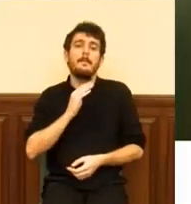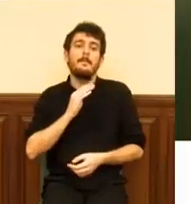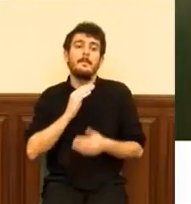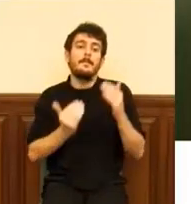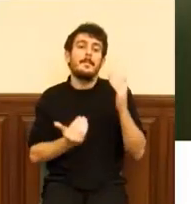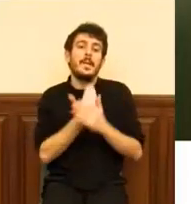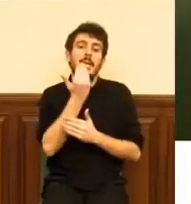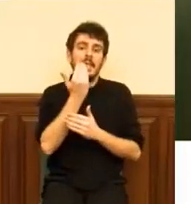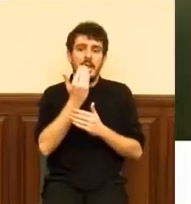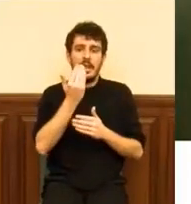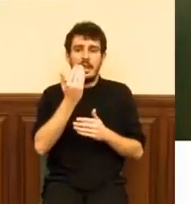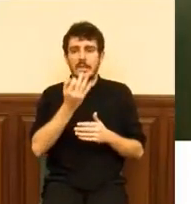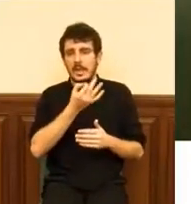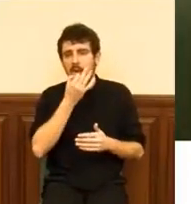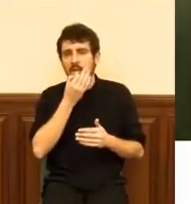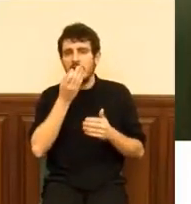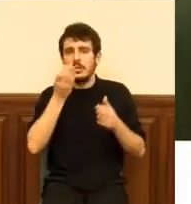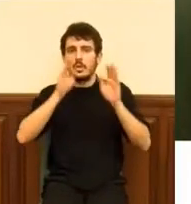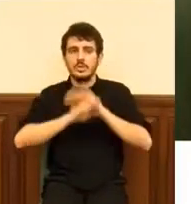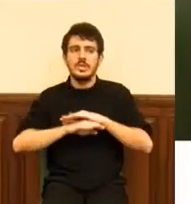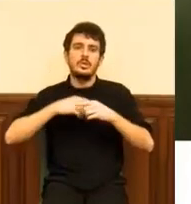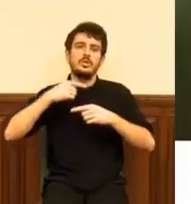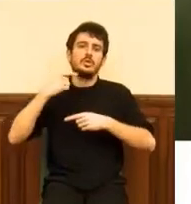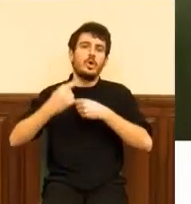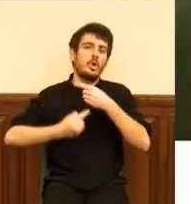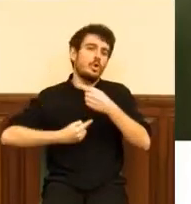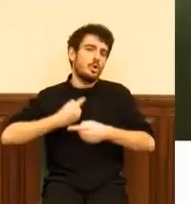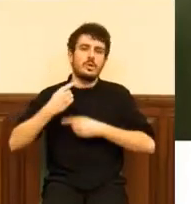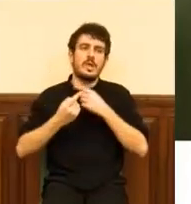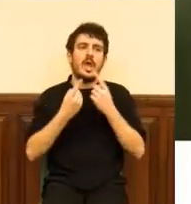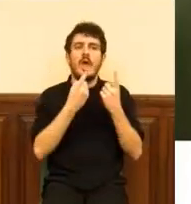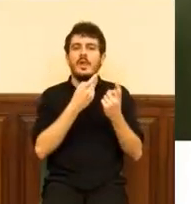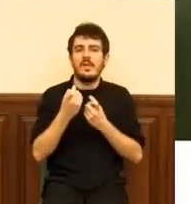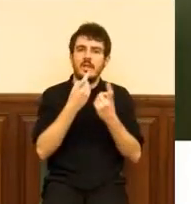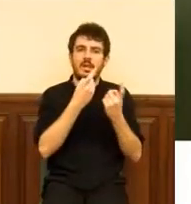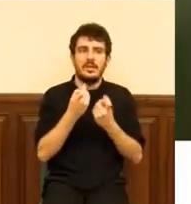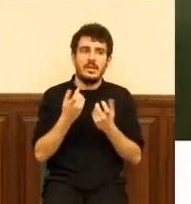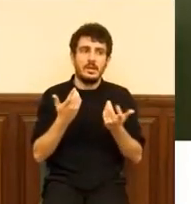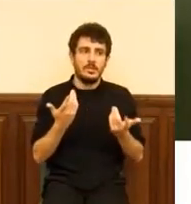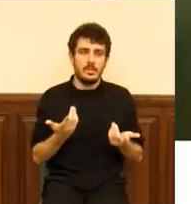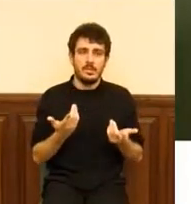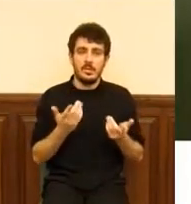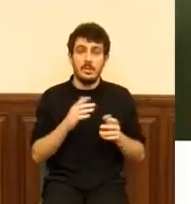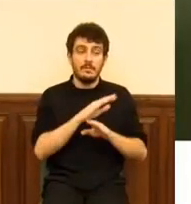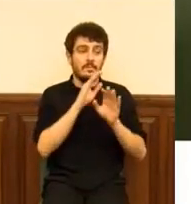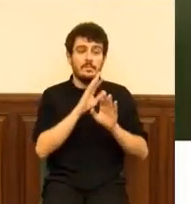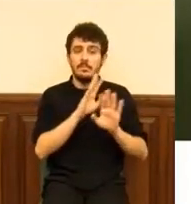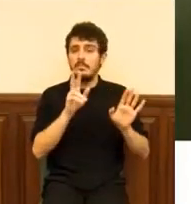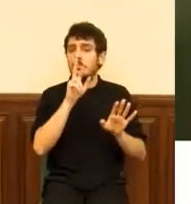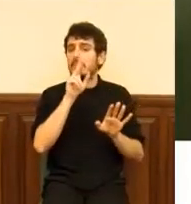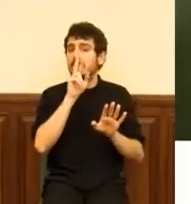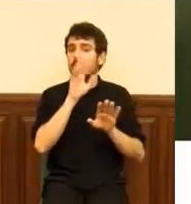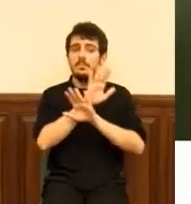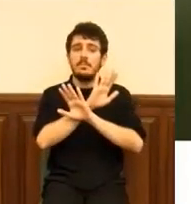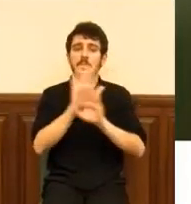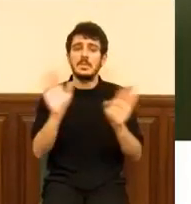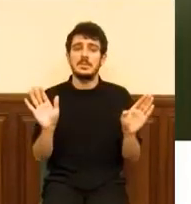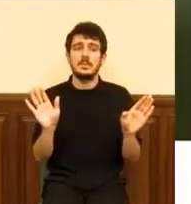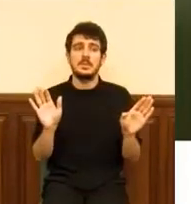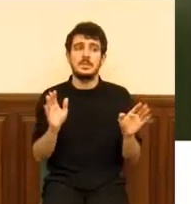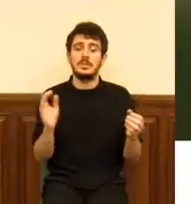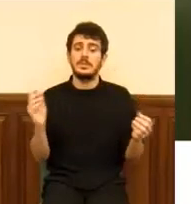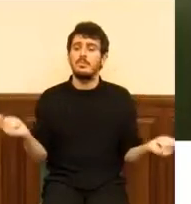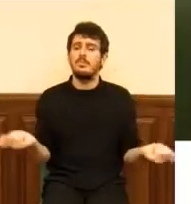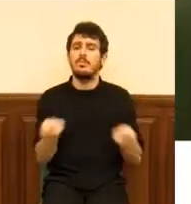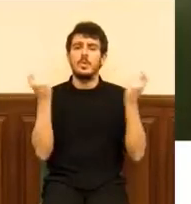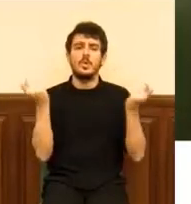tarde y noche, todos los días, lo que hiciera falta. Pero es que se quedó ahí. Es que de ahí, del anuncio